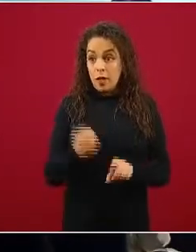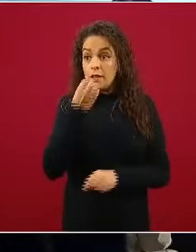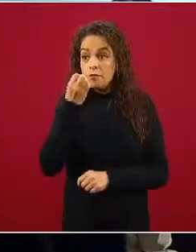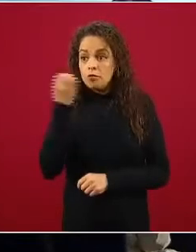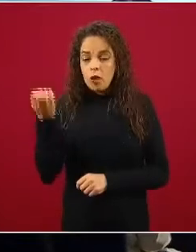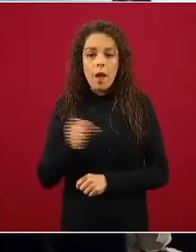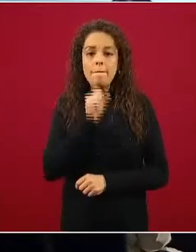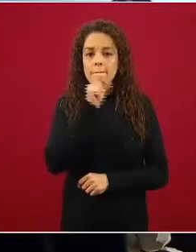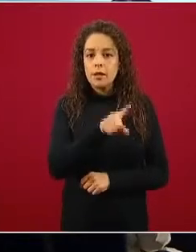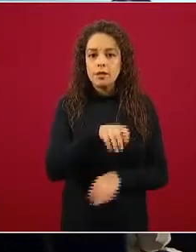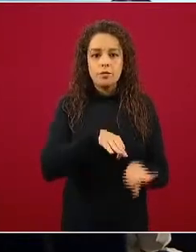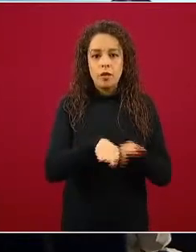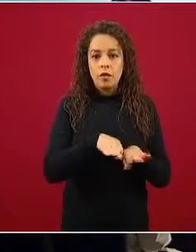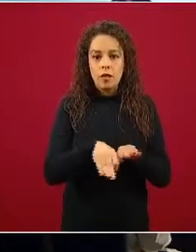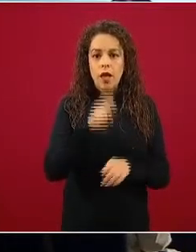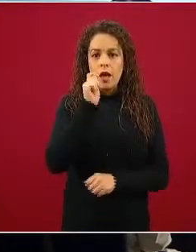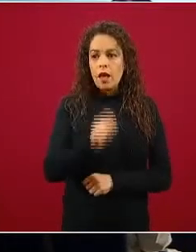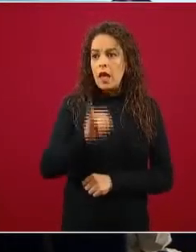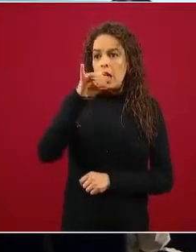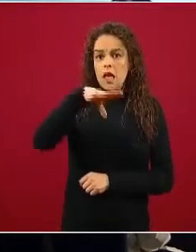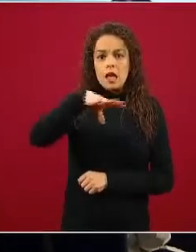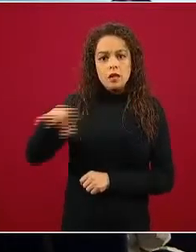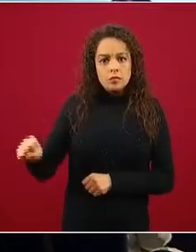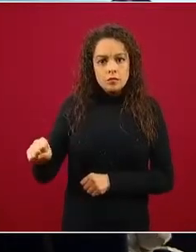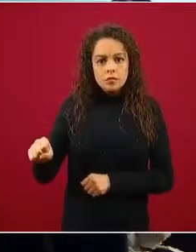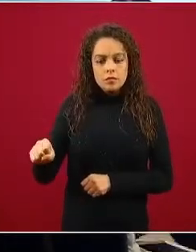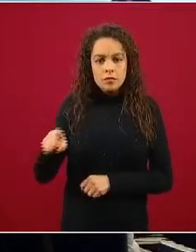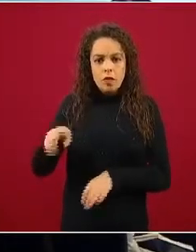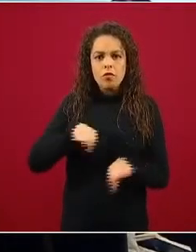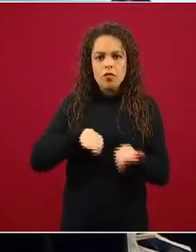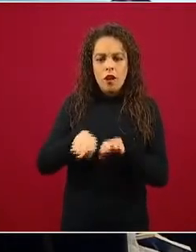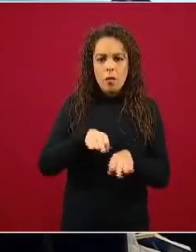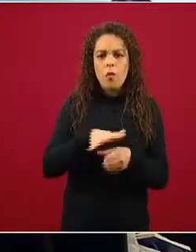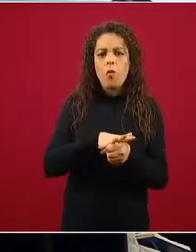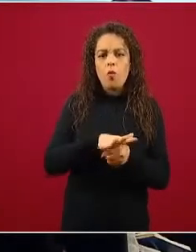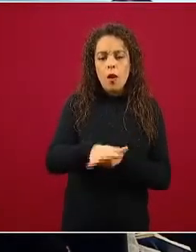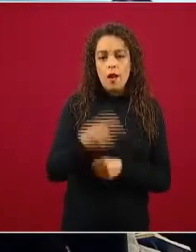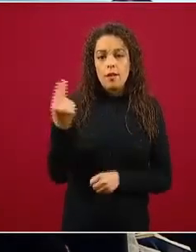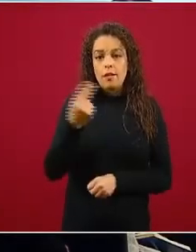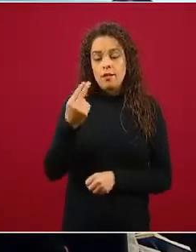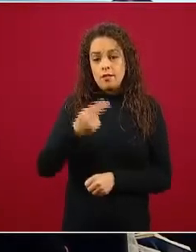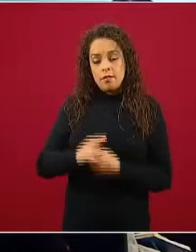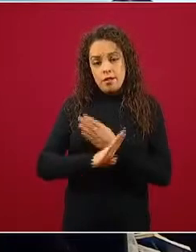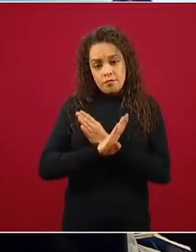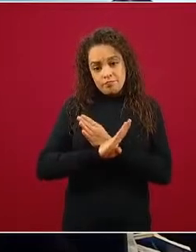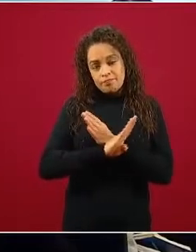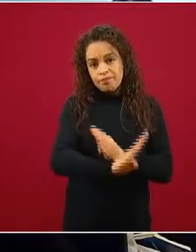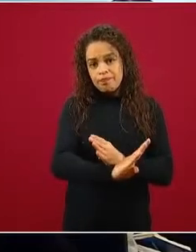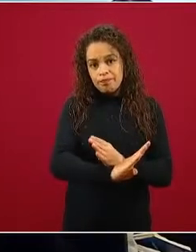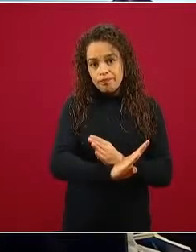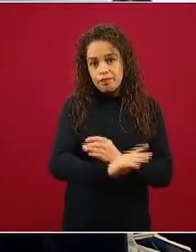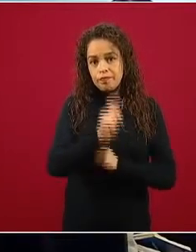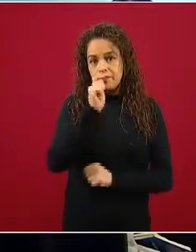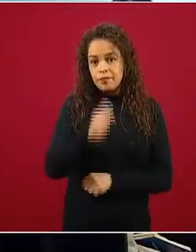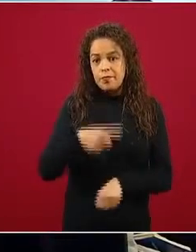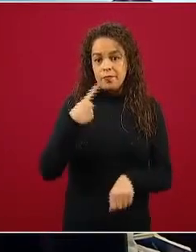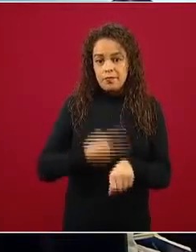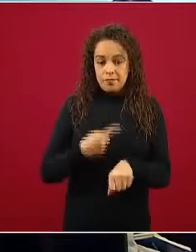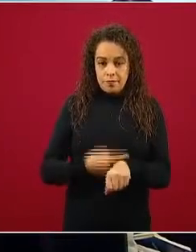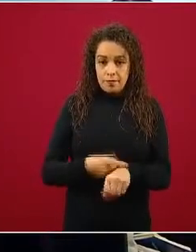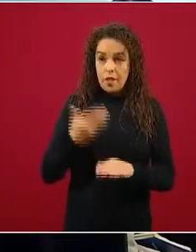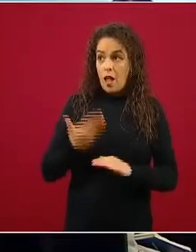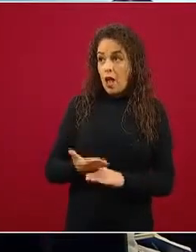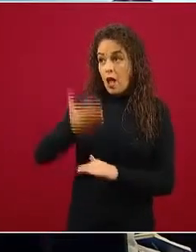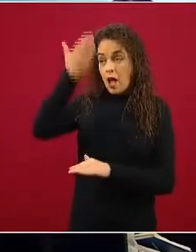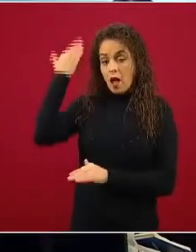las tareas fundamentales del Seguro Social es prevenir enfermedades y proteger la salud. Lo era antes del COVID y lo sigue siendo